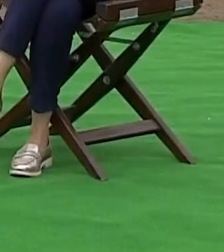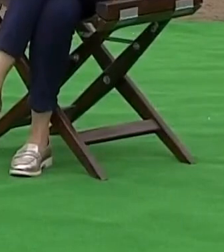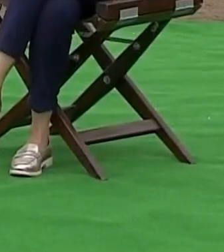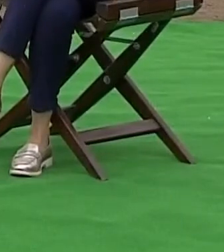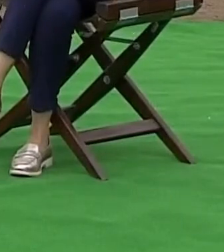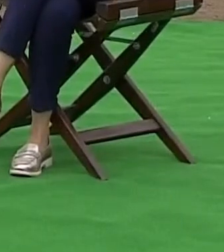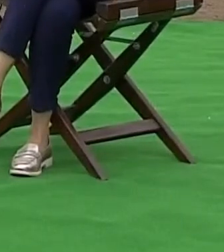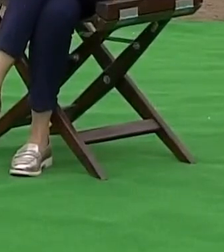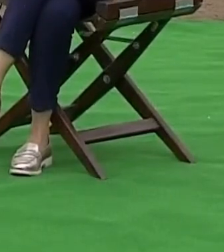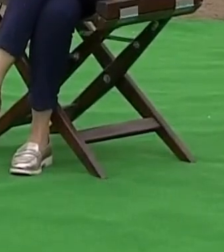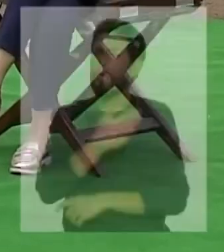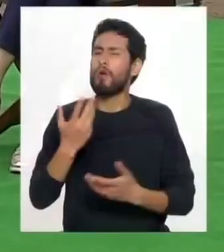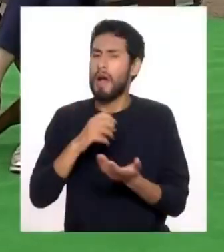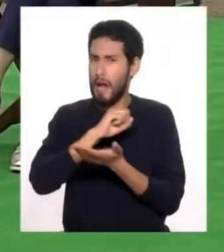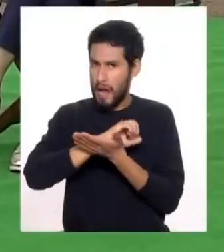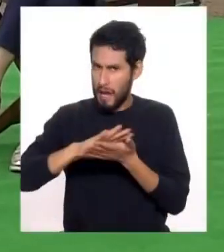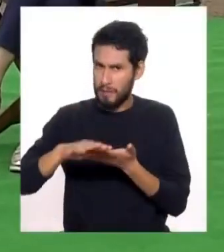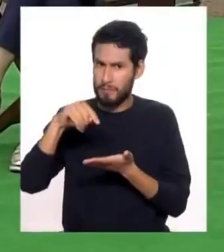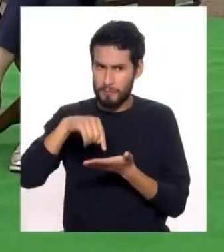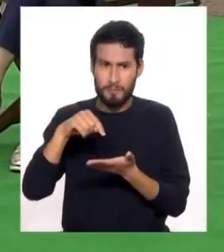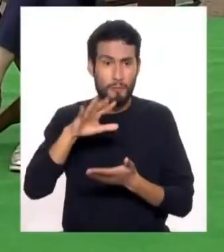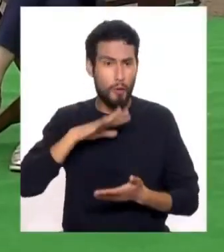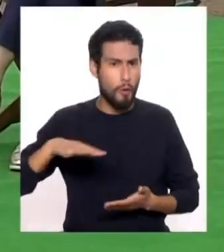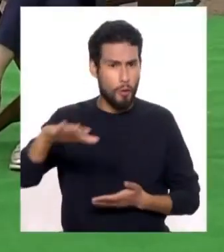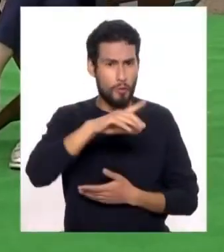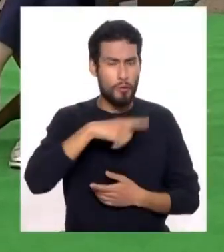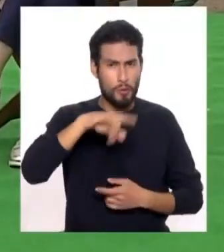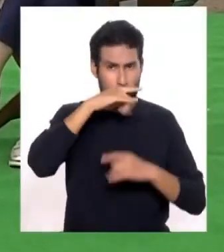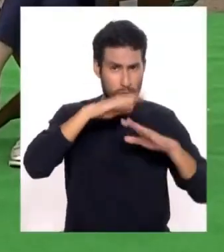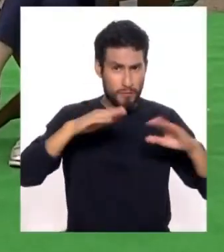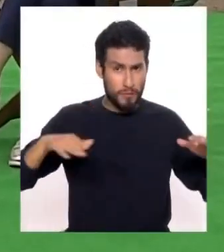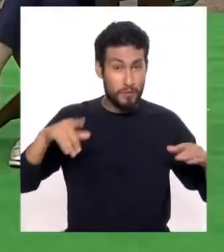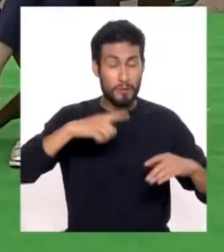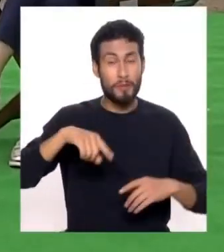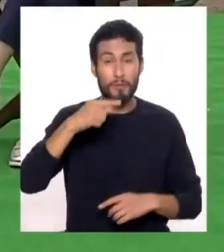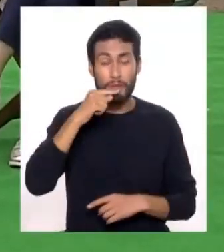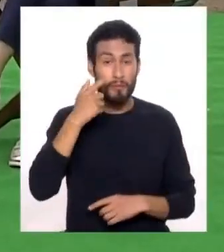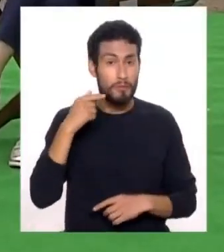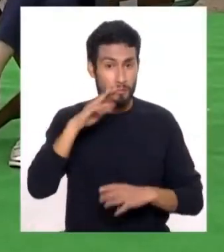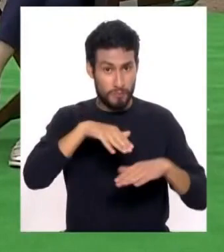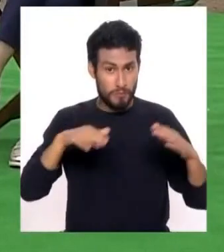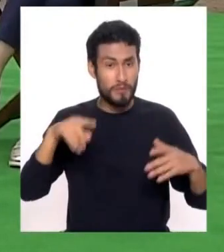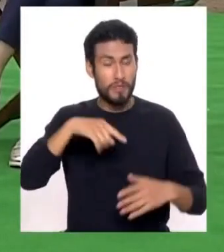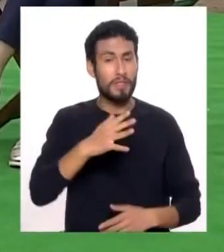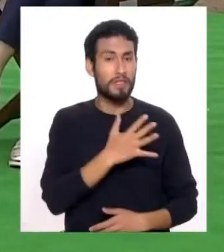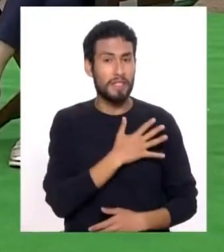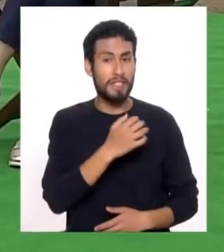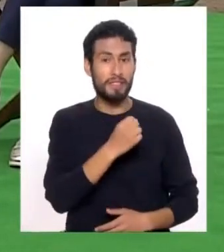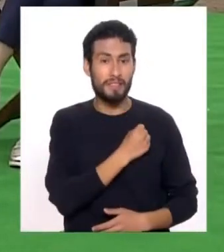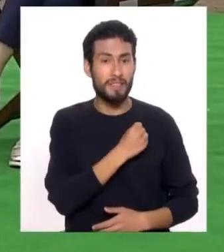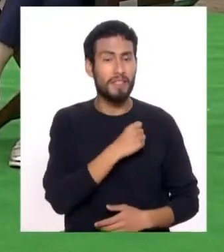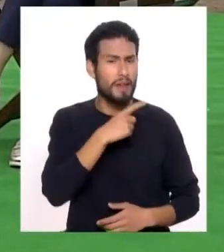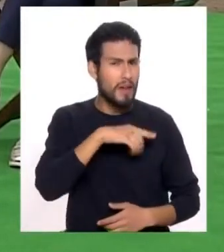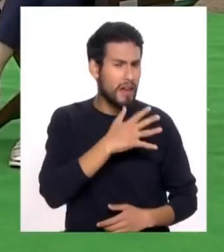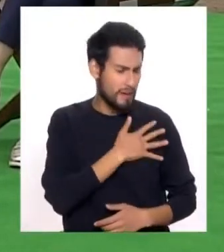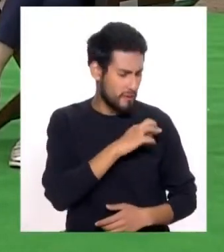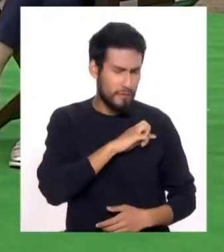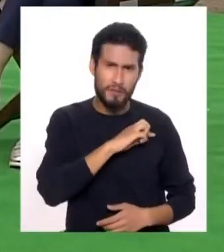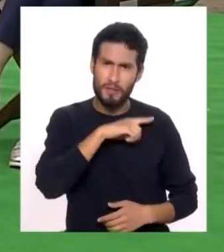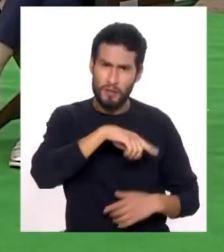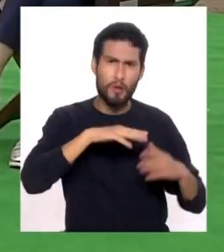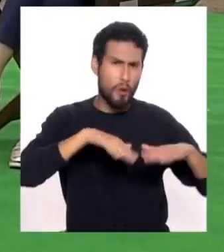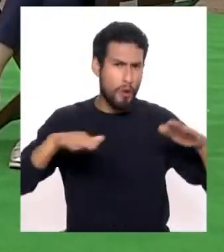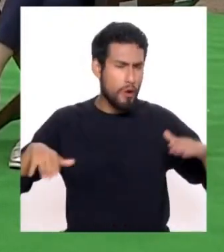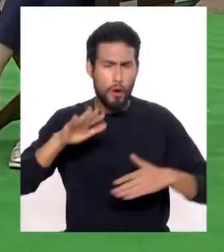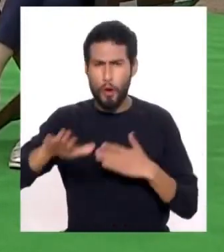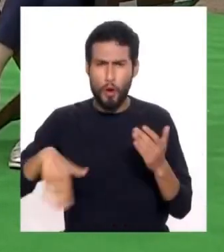y esta vacuna se realiza gratuitamente a todos los niños y niñas que están en quinto de primaria. Y hoy día vamos a hablar, porque todo